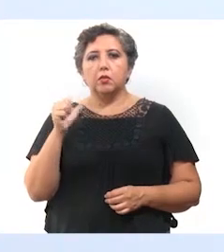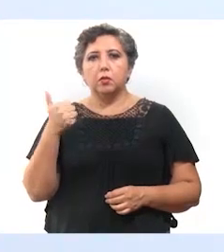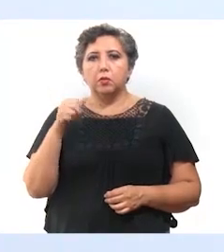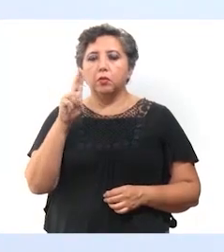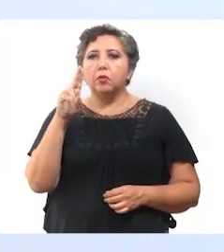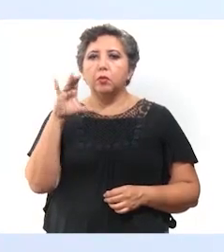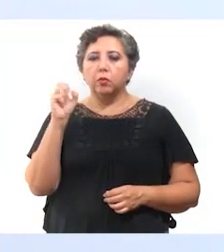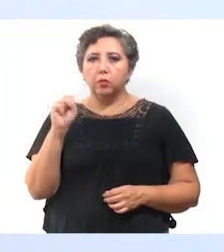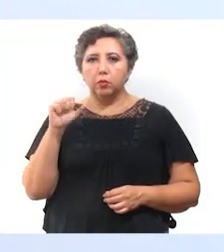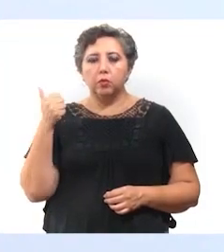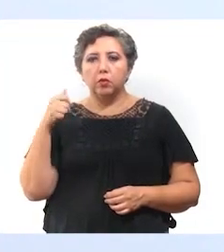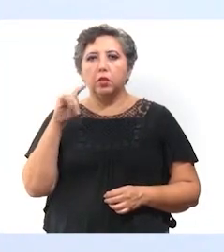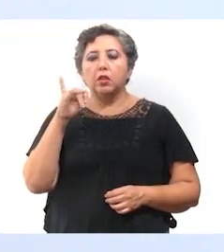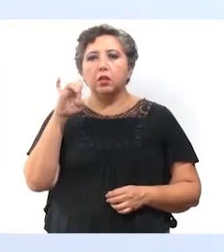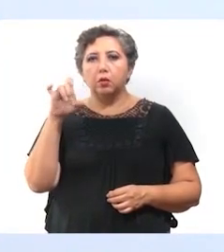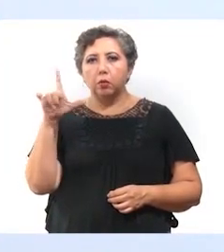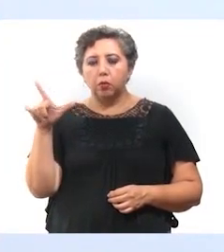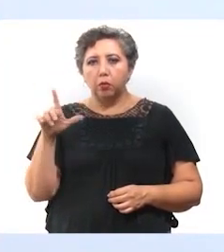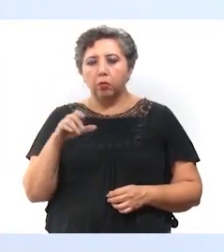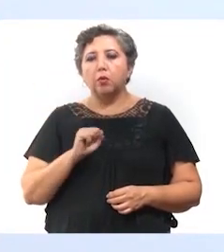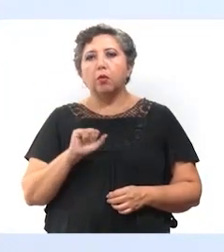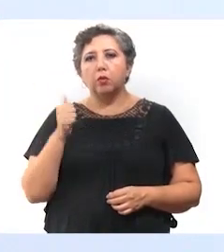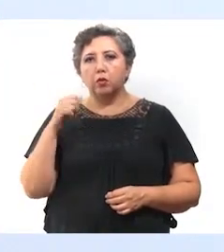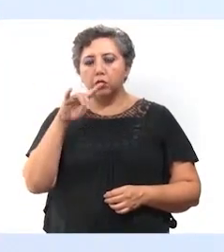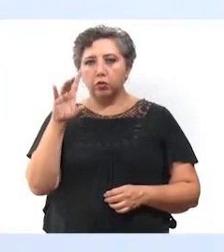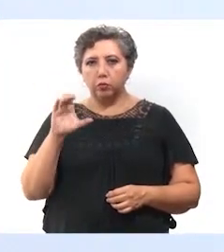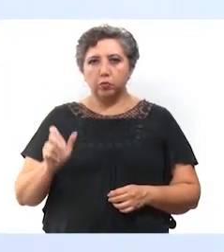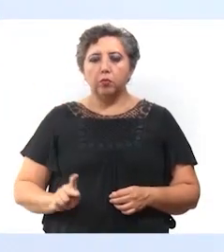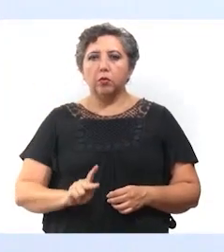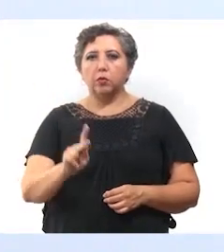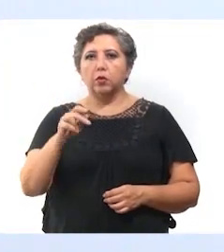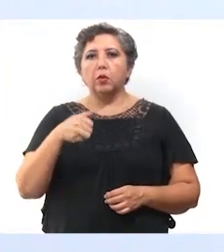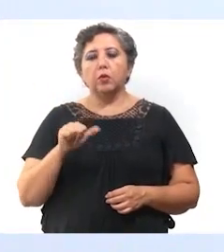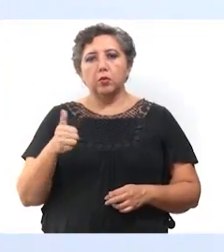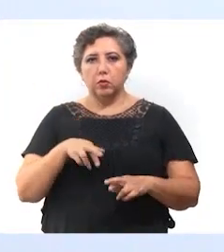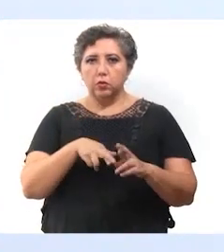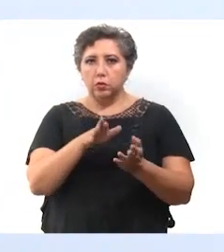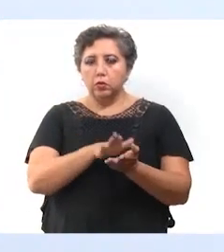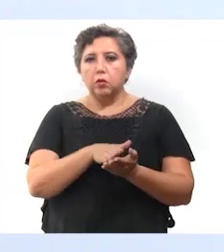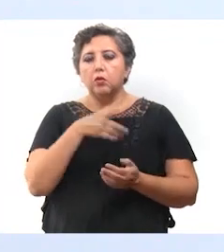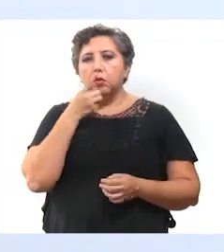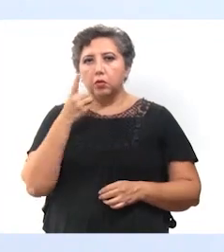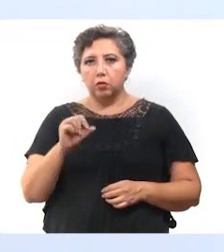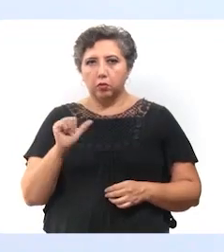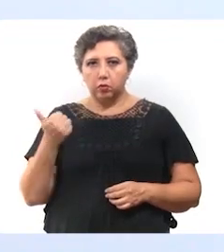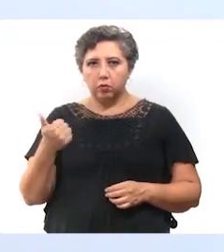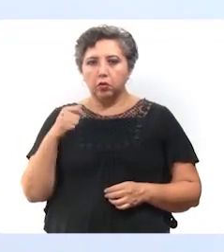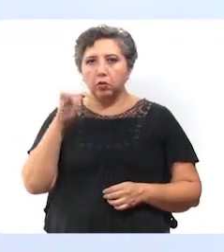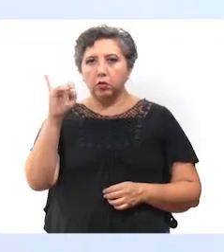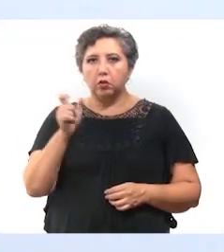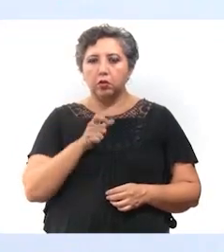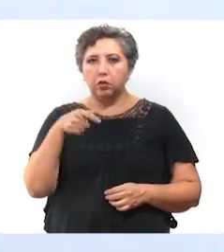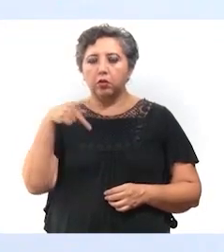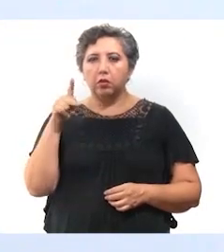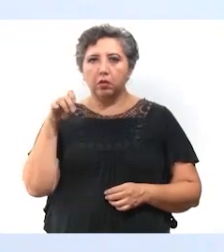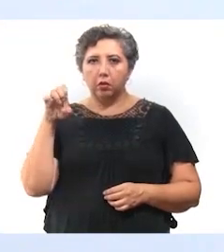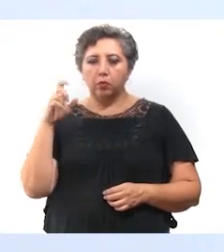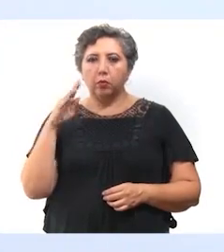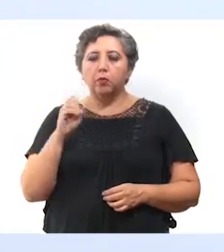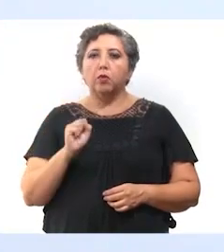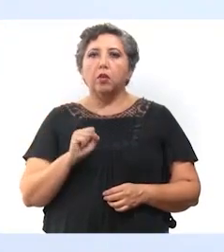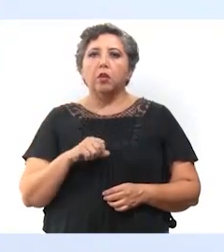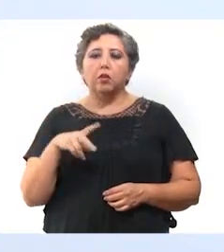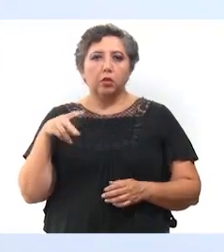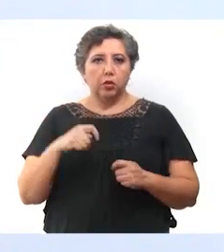Ucú, 1 en Motul, 1 en Ticul, 1 en Chuxulú Pueblo, 1 en Río Lagartos, 1 en Yaxcabá y 1 en Tixcacalcupul.